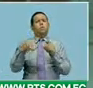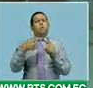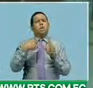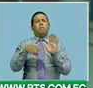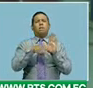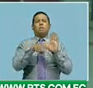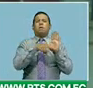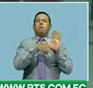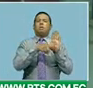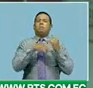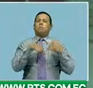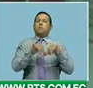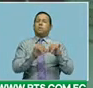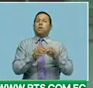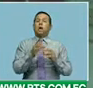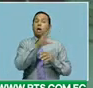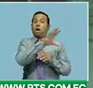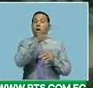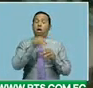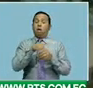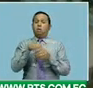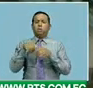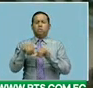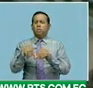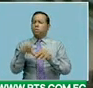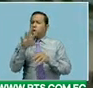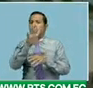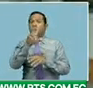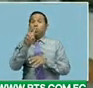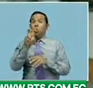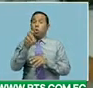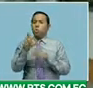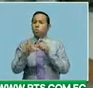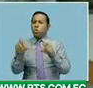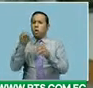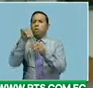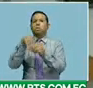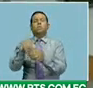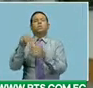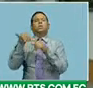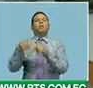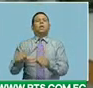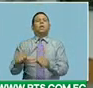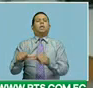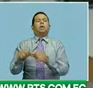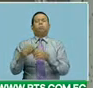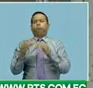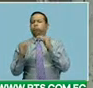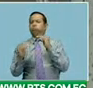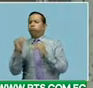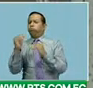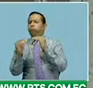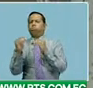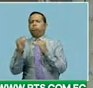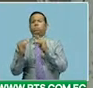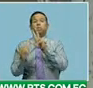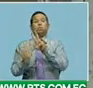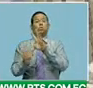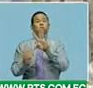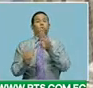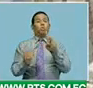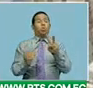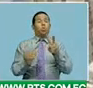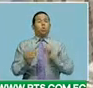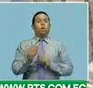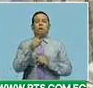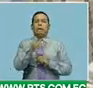quienes aún están ingresados en el sistema de salud, 512 están hospitalizados estables y 342 hospitalizados con